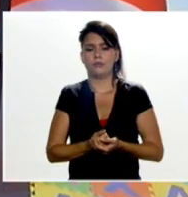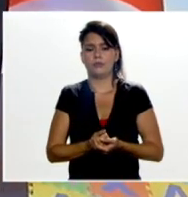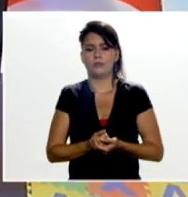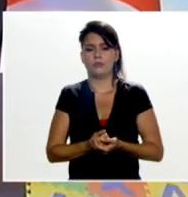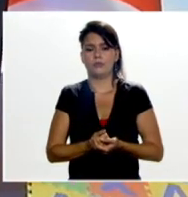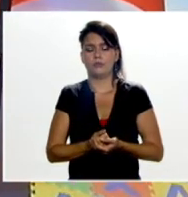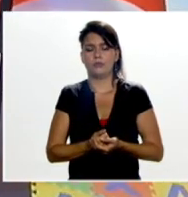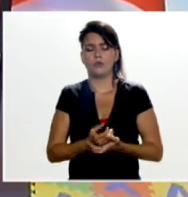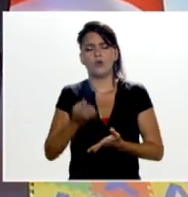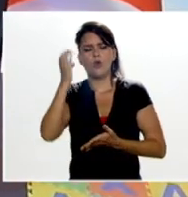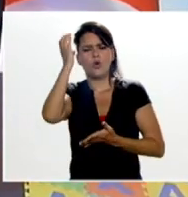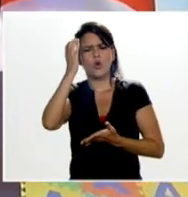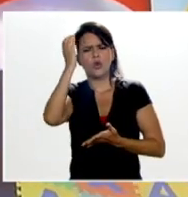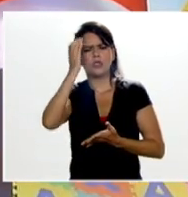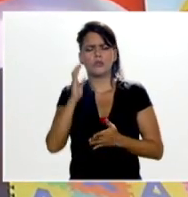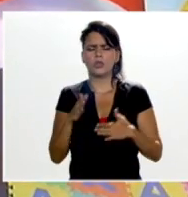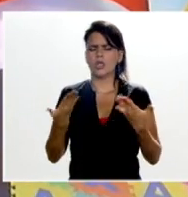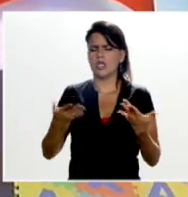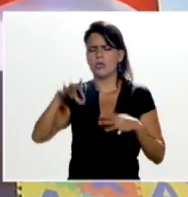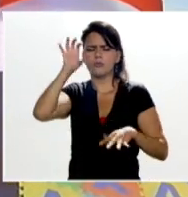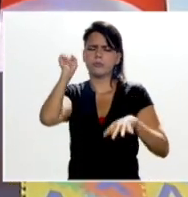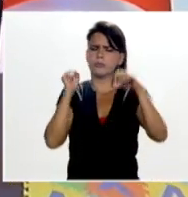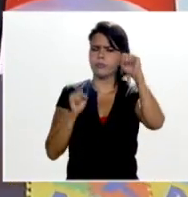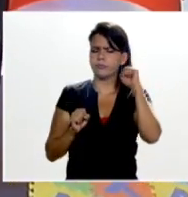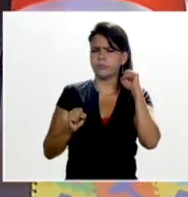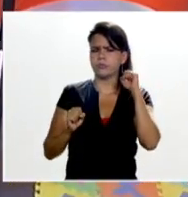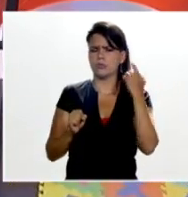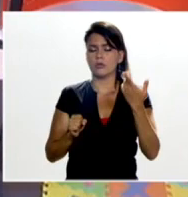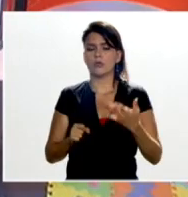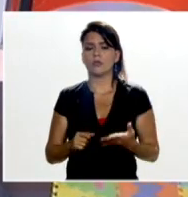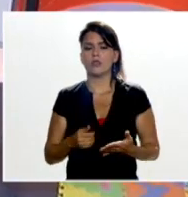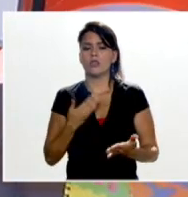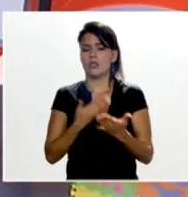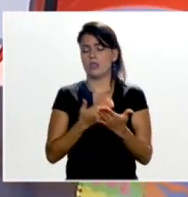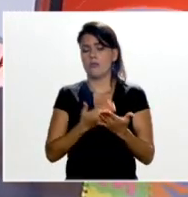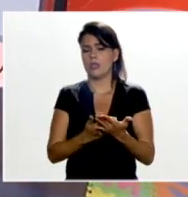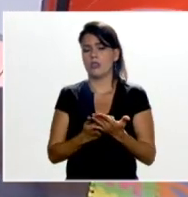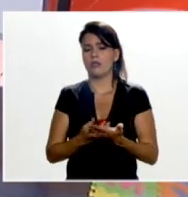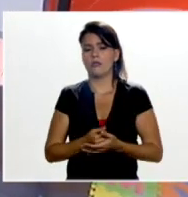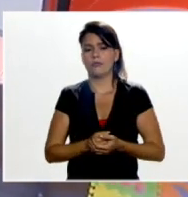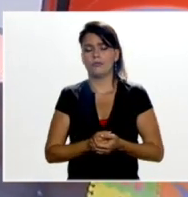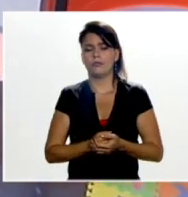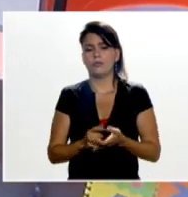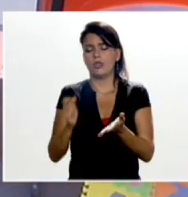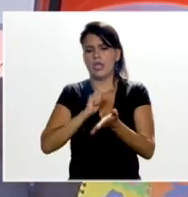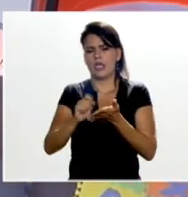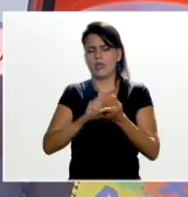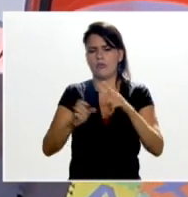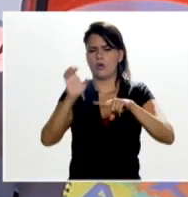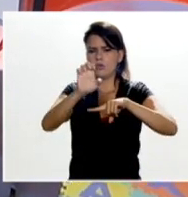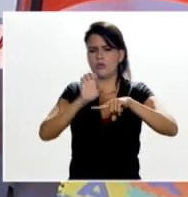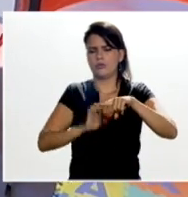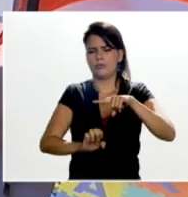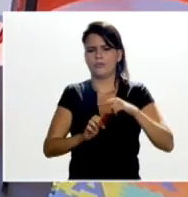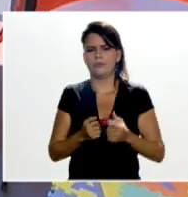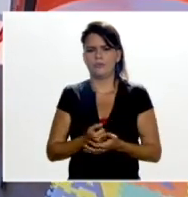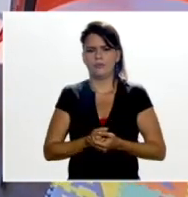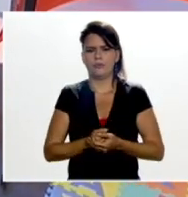el conocimiento que estamos aprendiendo de determinantes. Escribimos la ecuación.